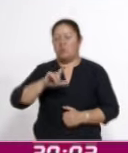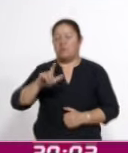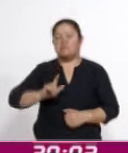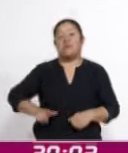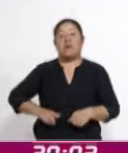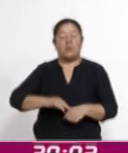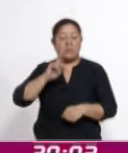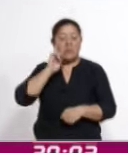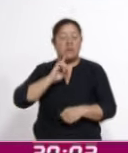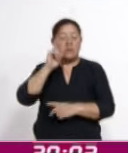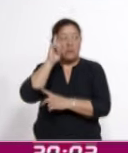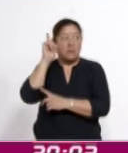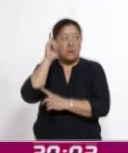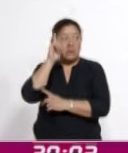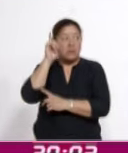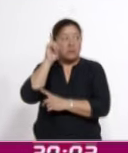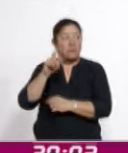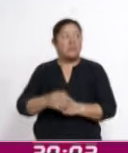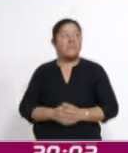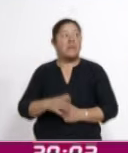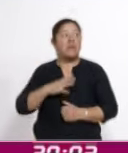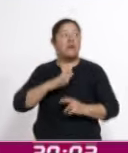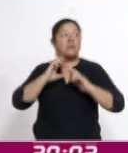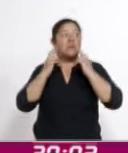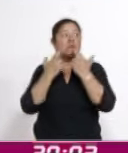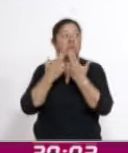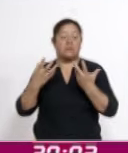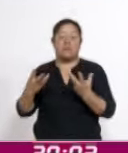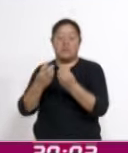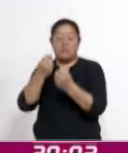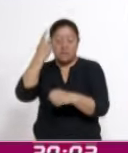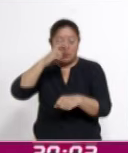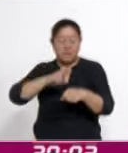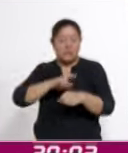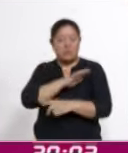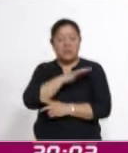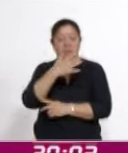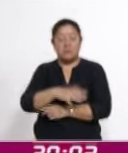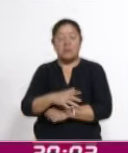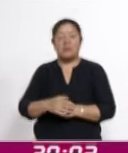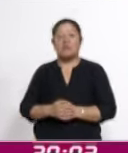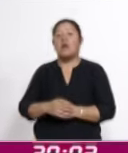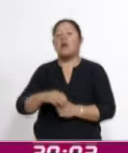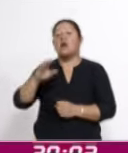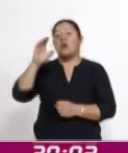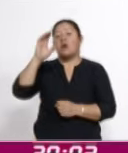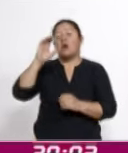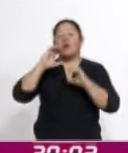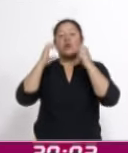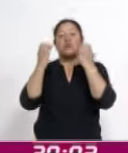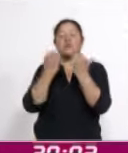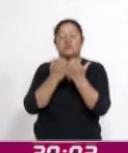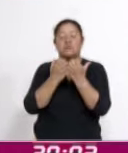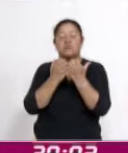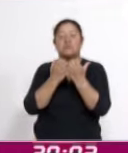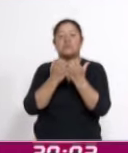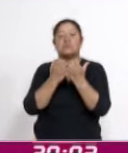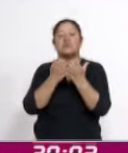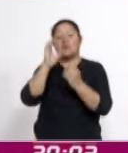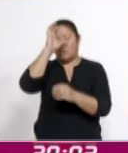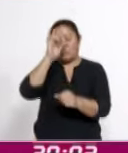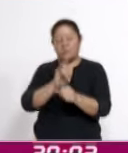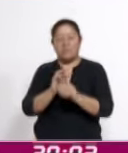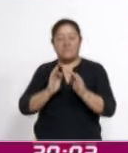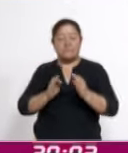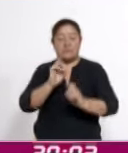la gobernadora Lorena Cuellar Cisneros sostuvo una reunión con el director general de la Comisión Nacional de cultura física y deporte romel Pacheco con